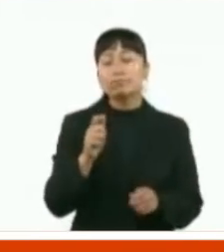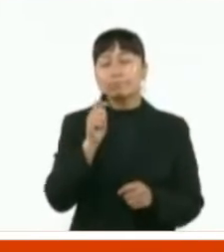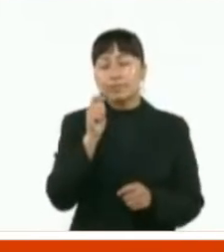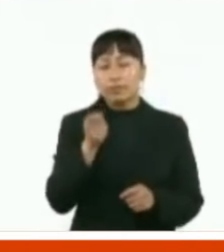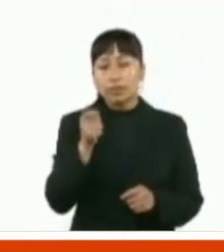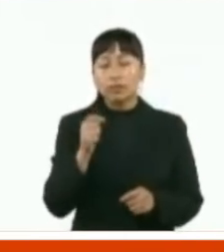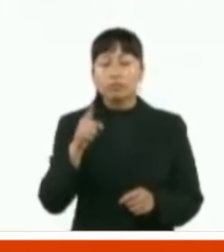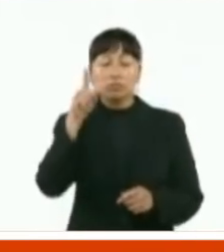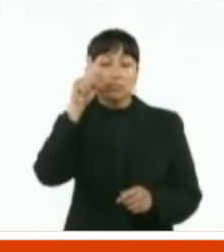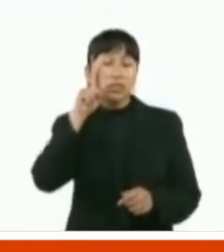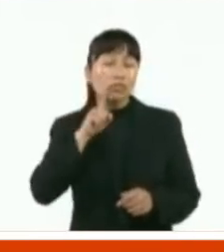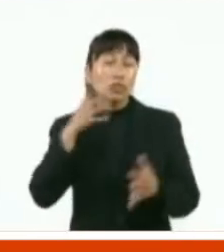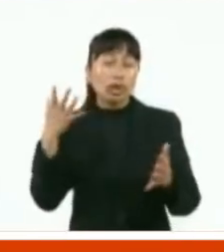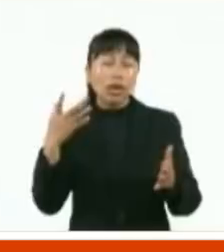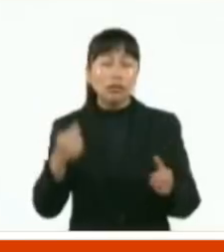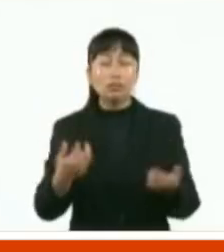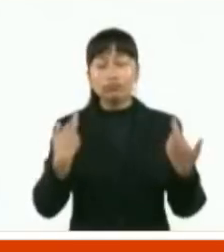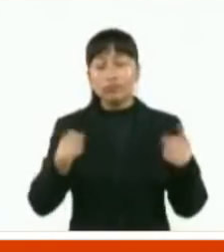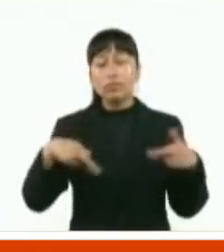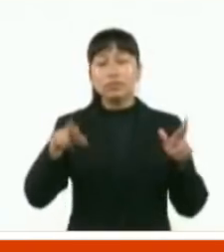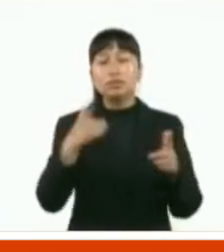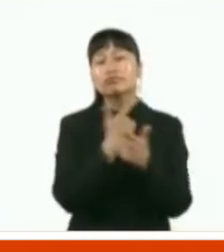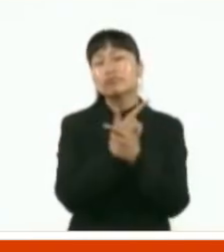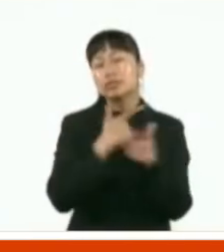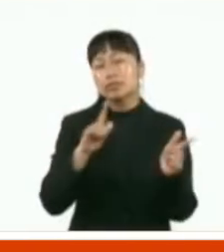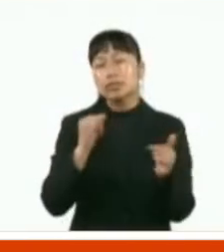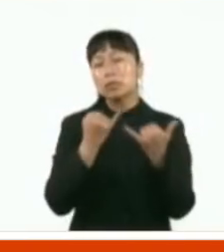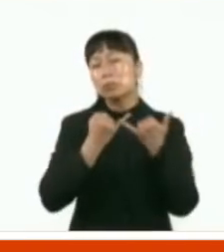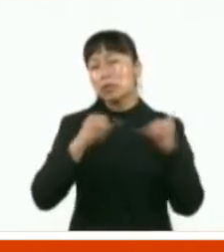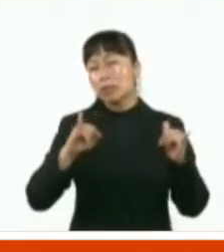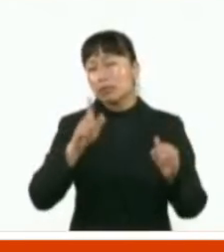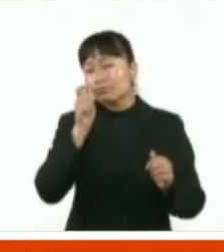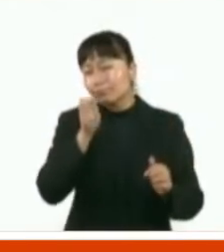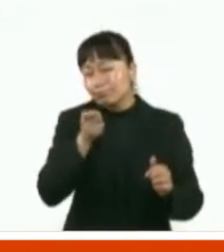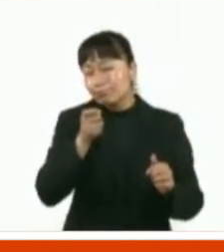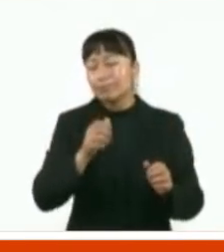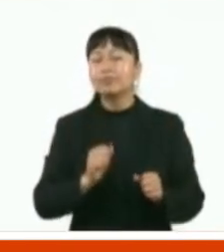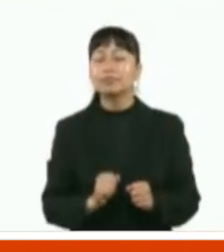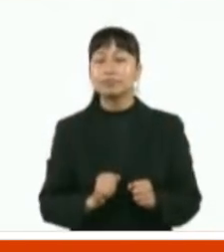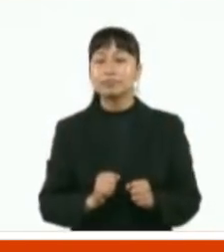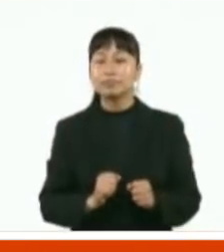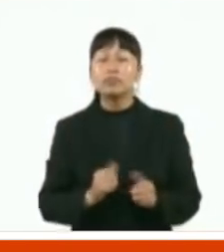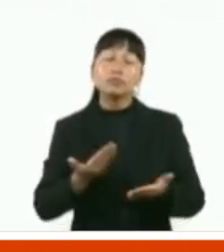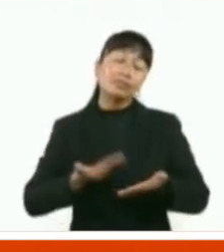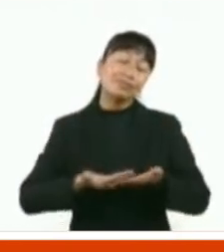de mujeres que representan libertad e independencia. Y ahora,